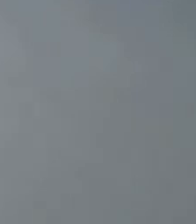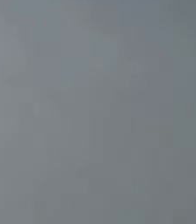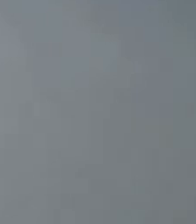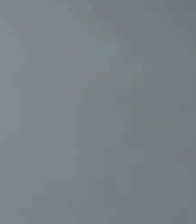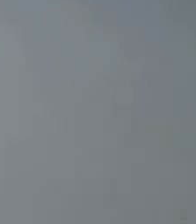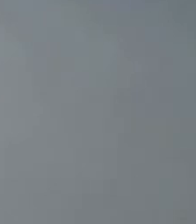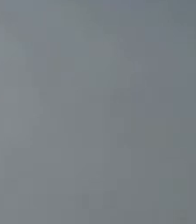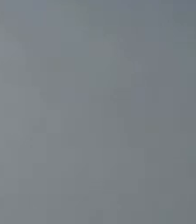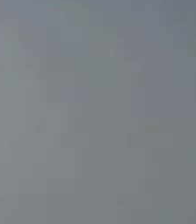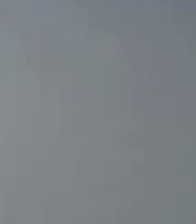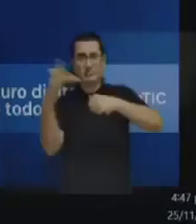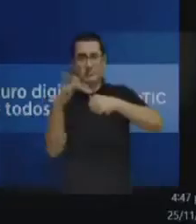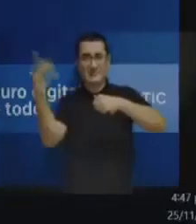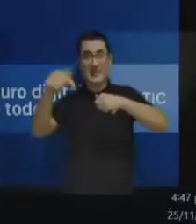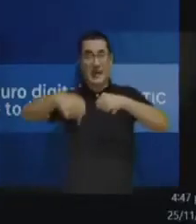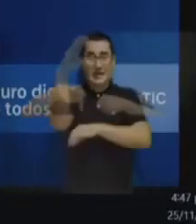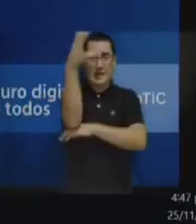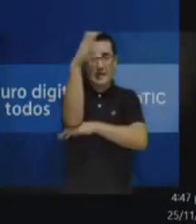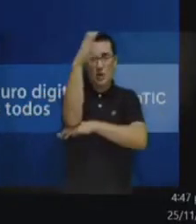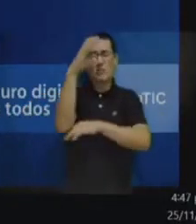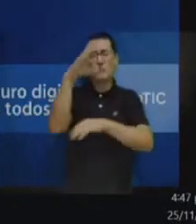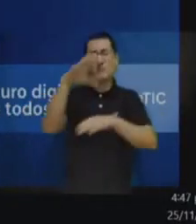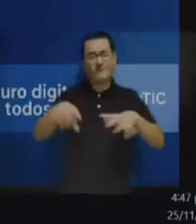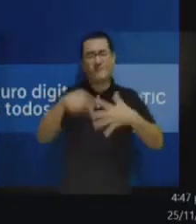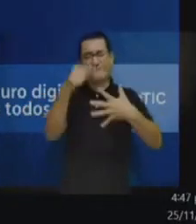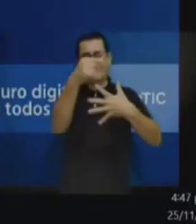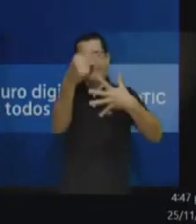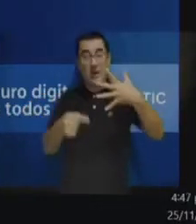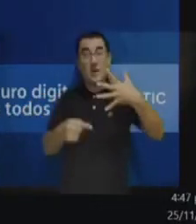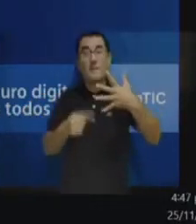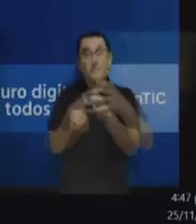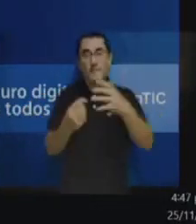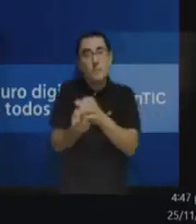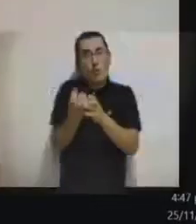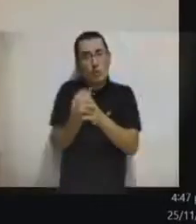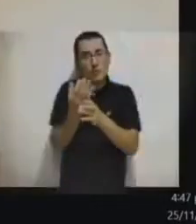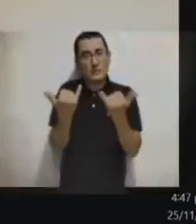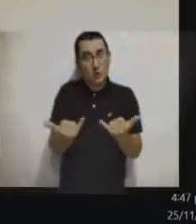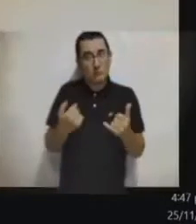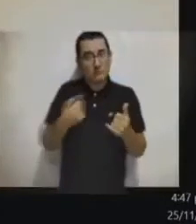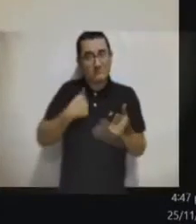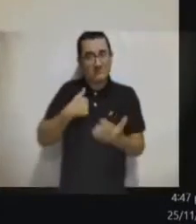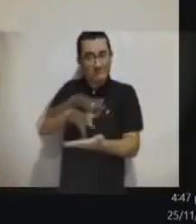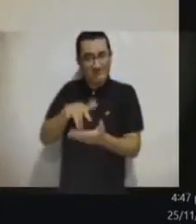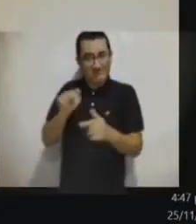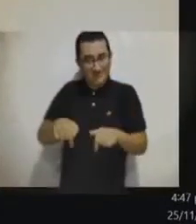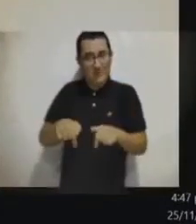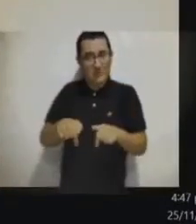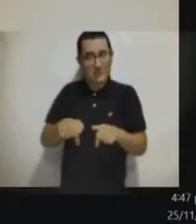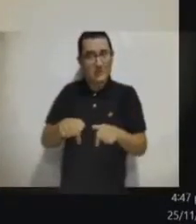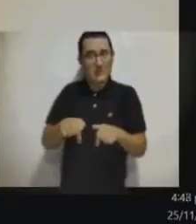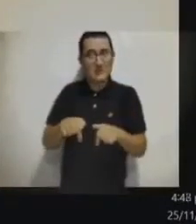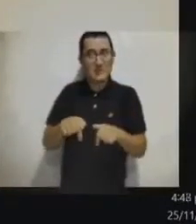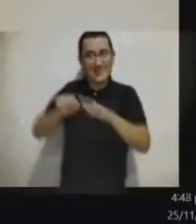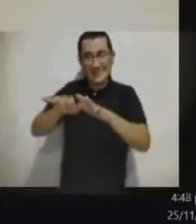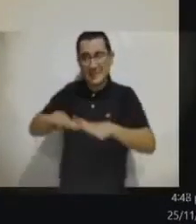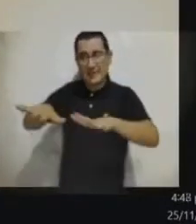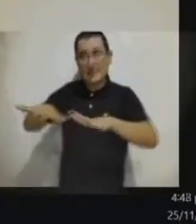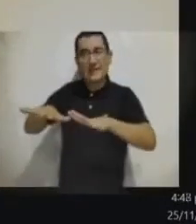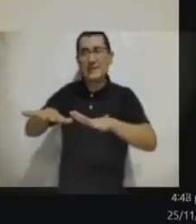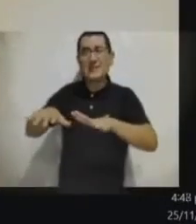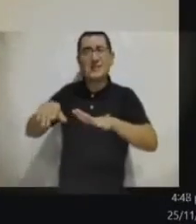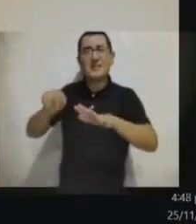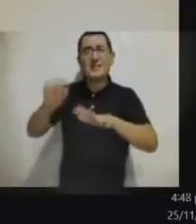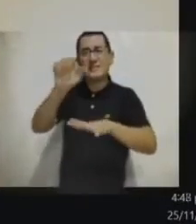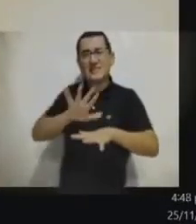actividades productivas. Yo solamente aquí agregaría, y desde el sector que vengo, particularmente de la importancia del